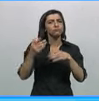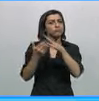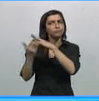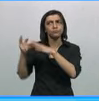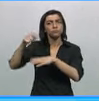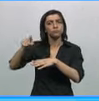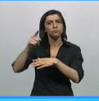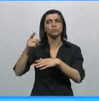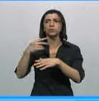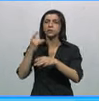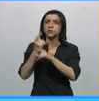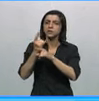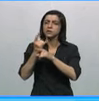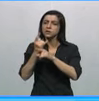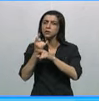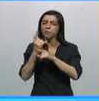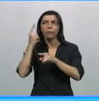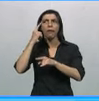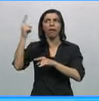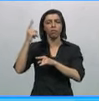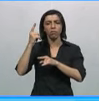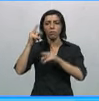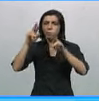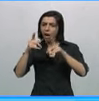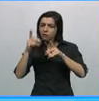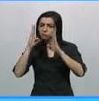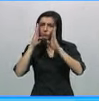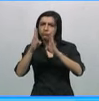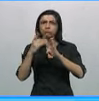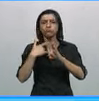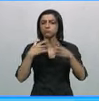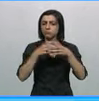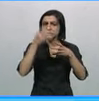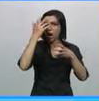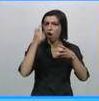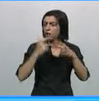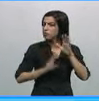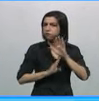quieren seguir llevando a San Lorenzo como lo están haciendo